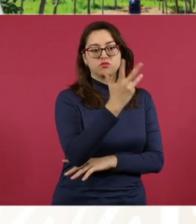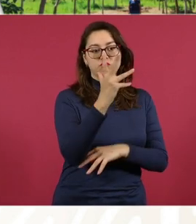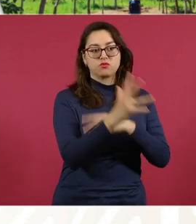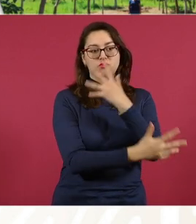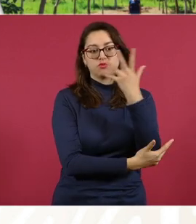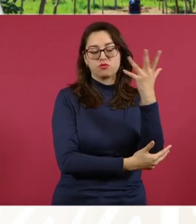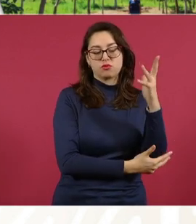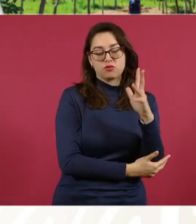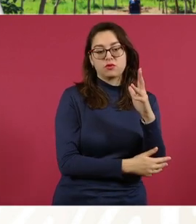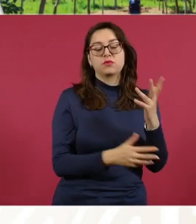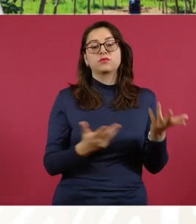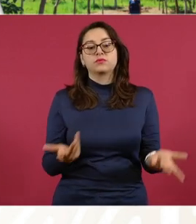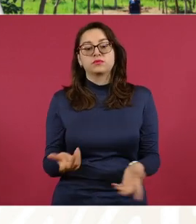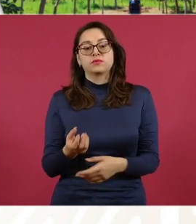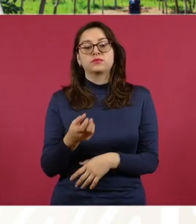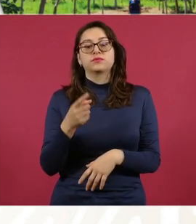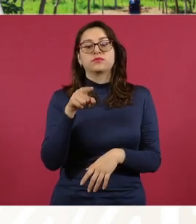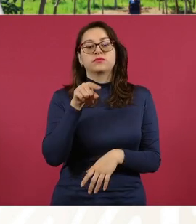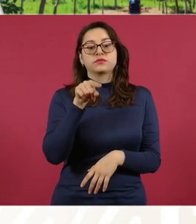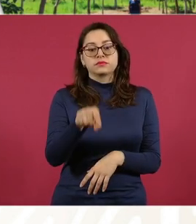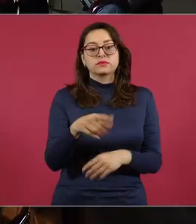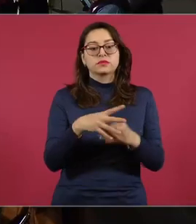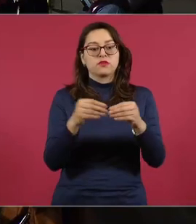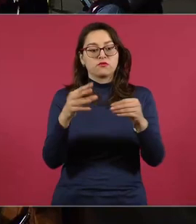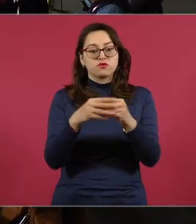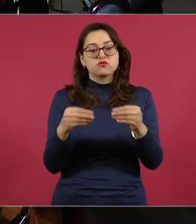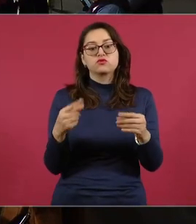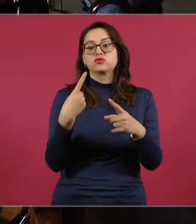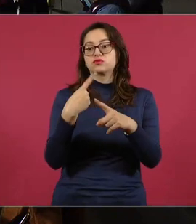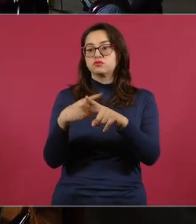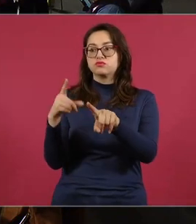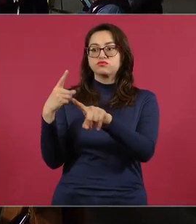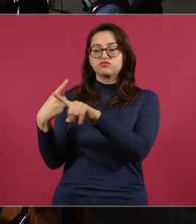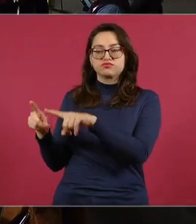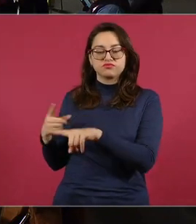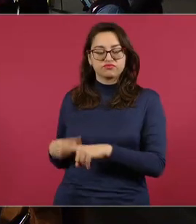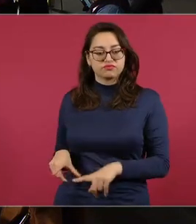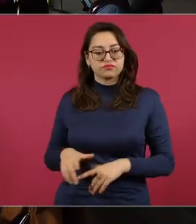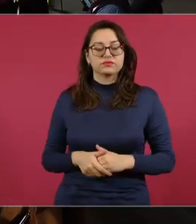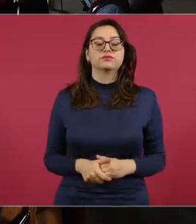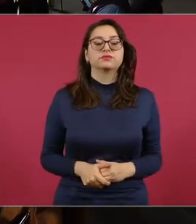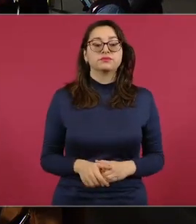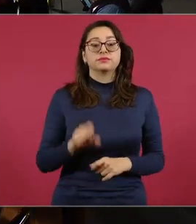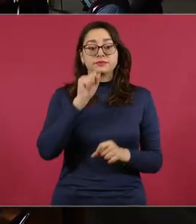y agroindustriales y 3% especies. También